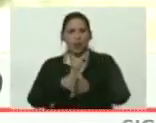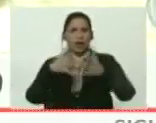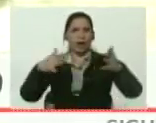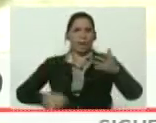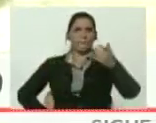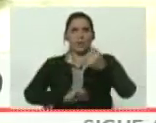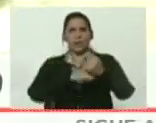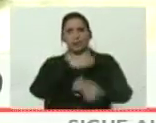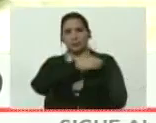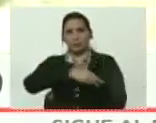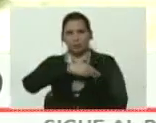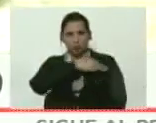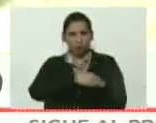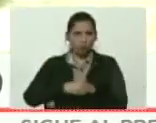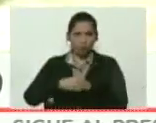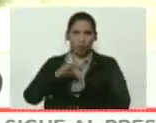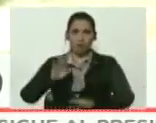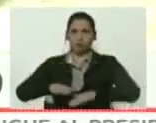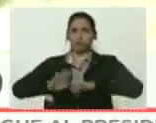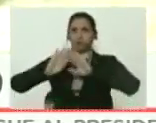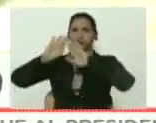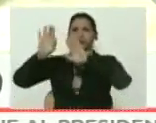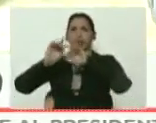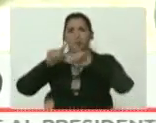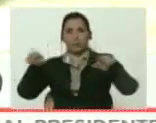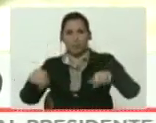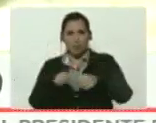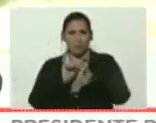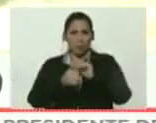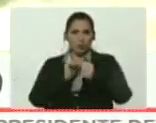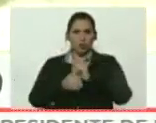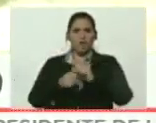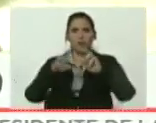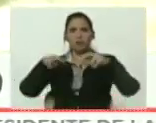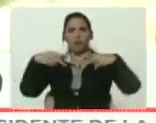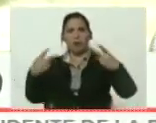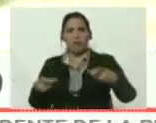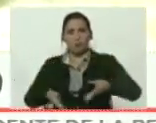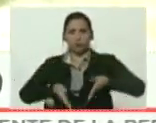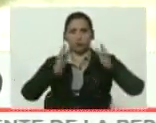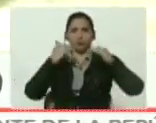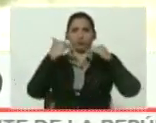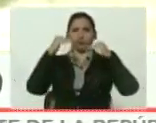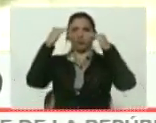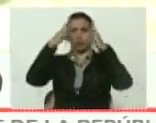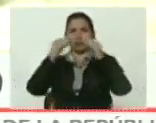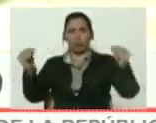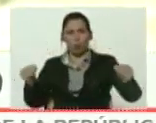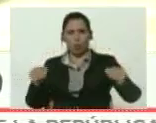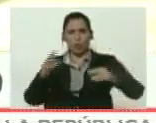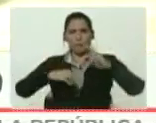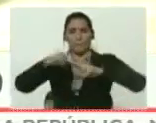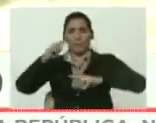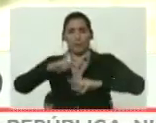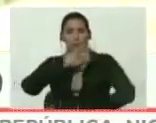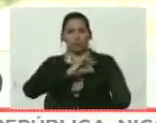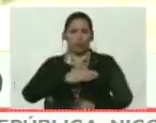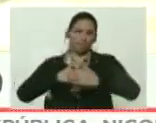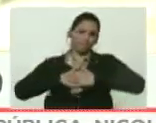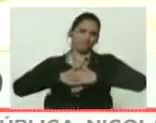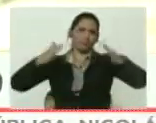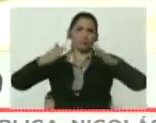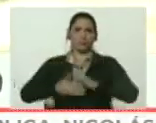bases de misiones, canchas deportivas, los nuevos urbanismos, toda la infraestructura social se pone a